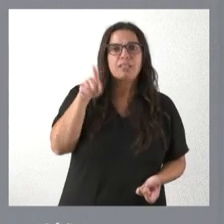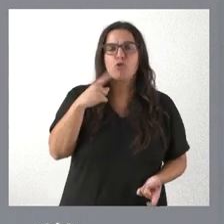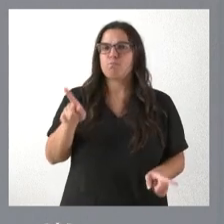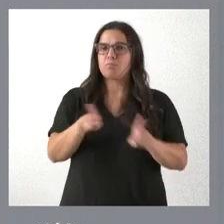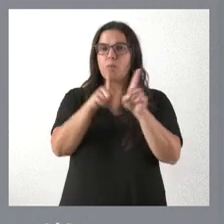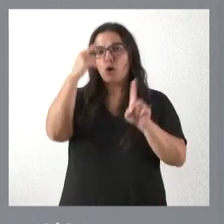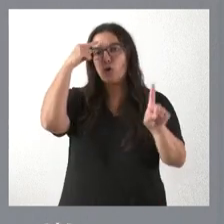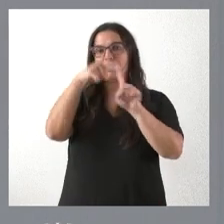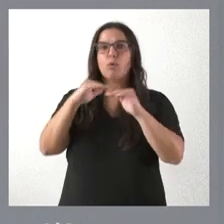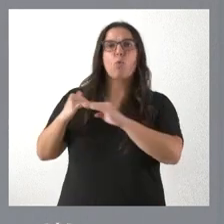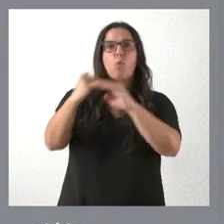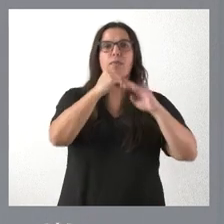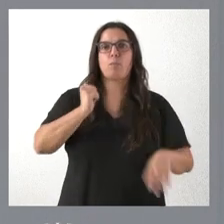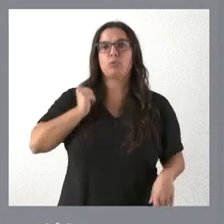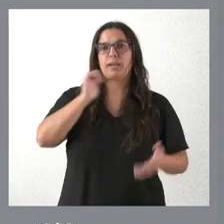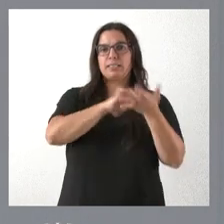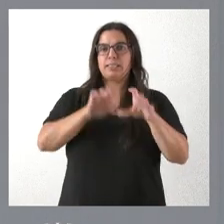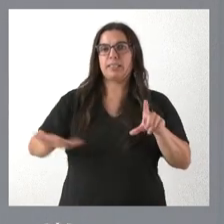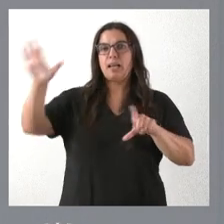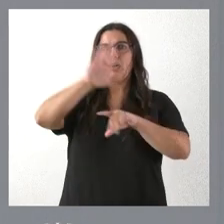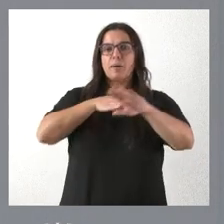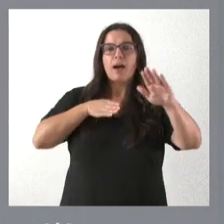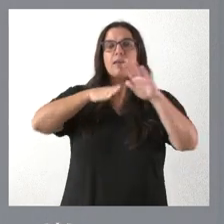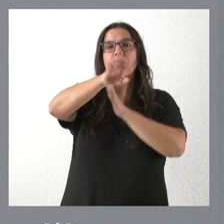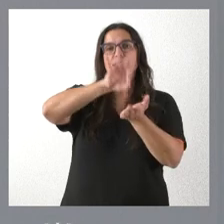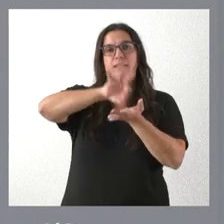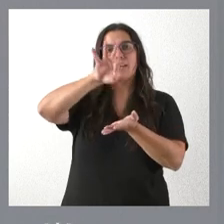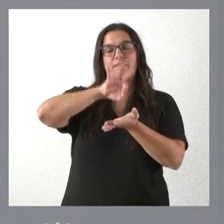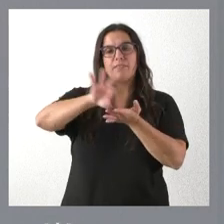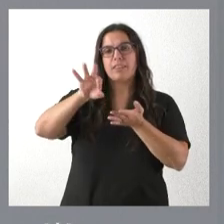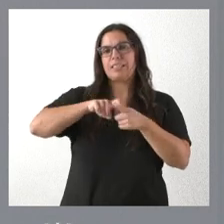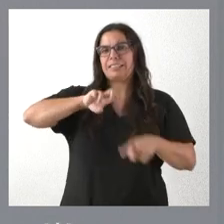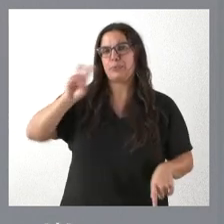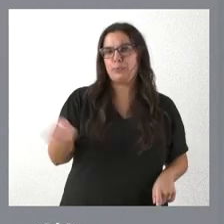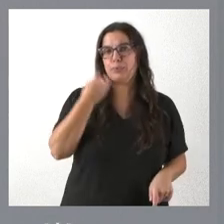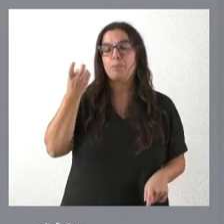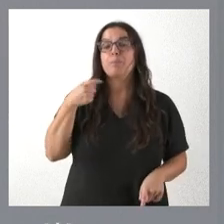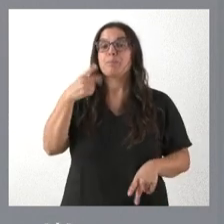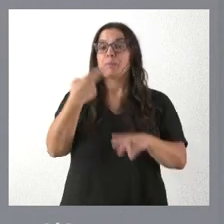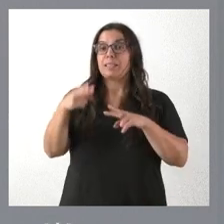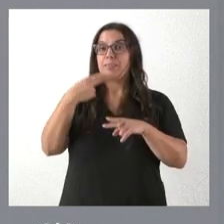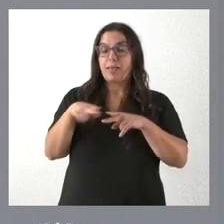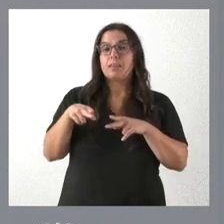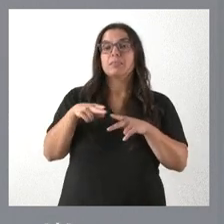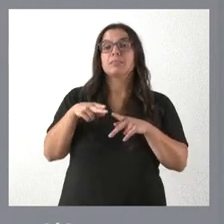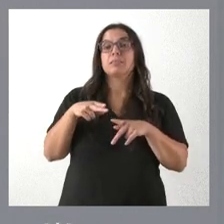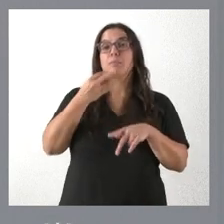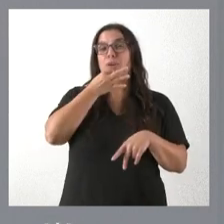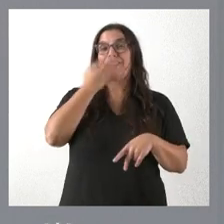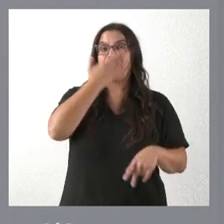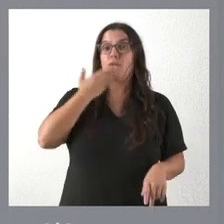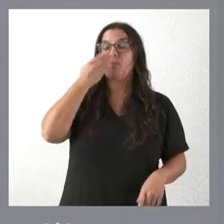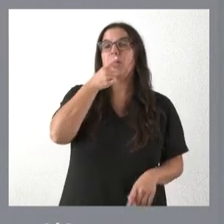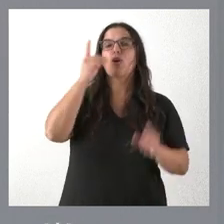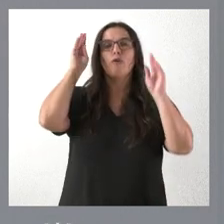lugar a la igualdad de oportunidades en Castilla y león el acceso a los servicios de todo tipo esas actividades extraescolares tienen como objetivo